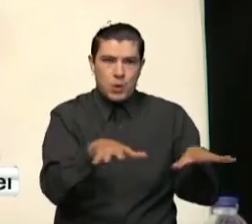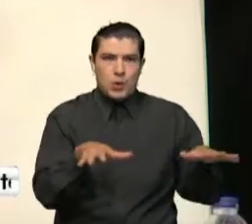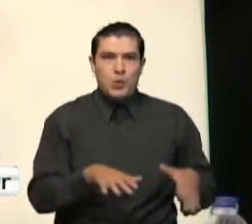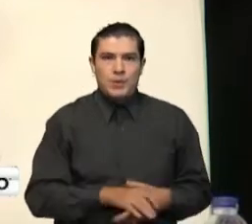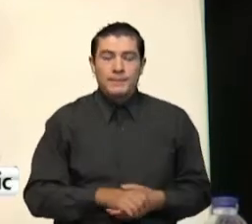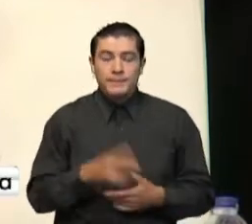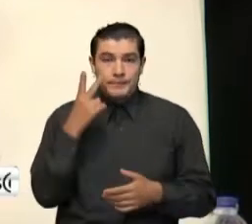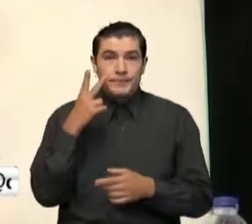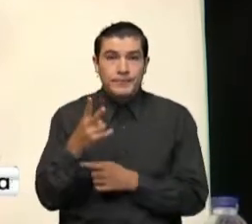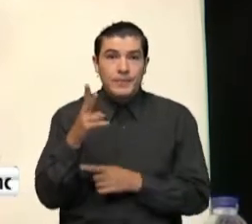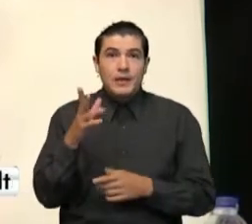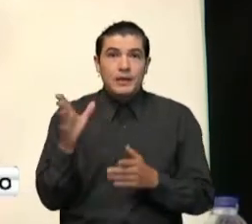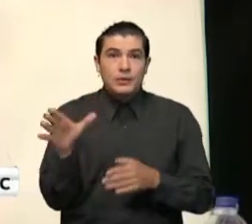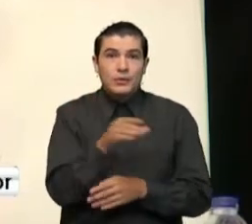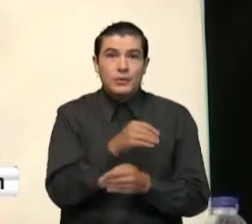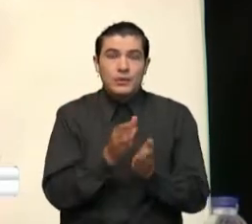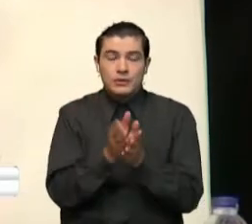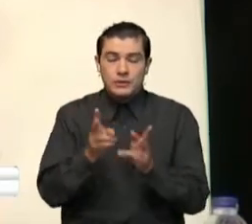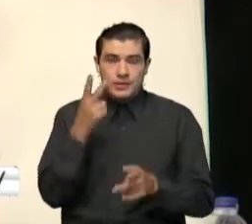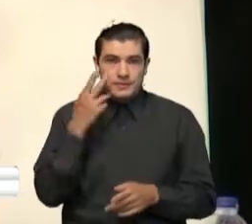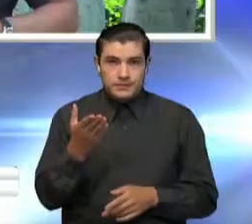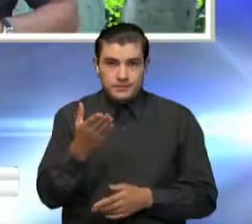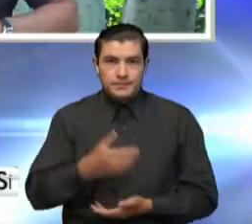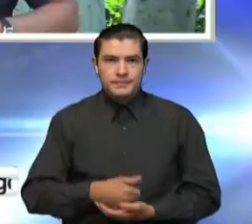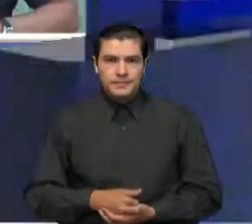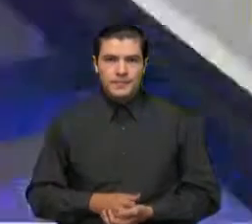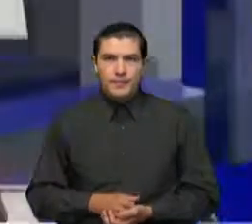la ciudad de cúcuta hey derogado adelante